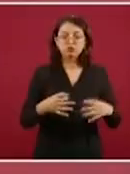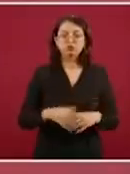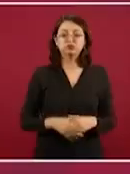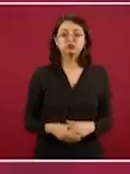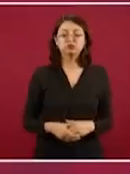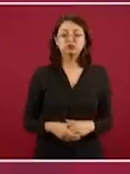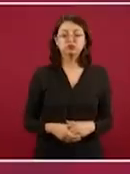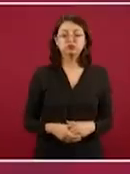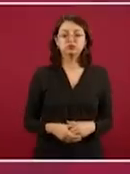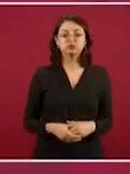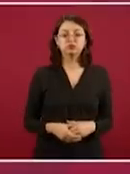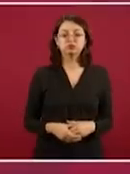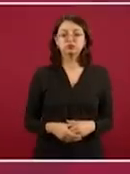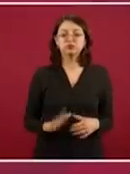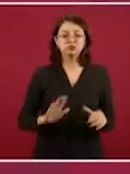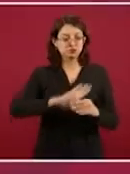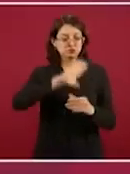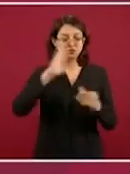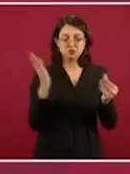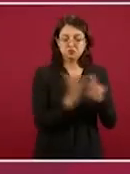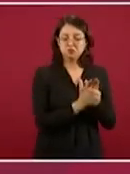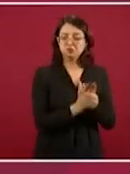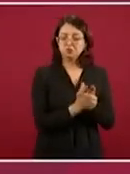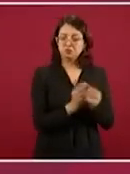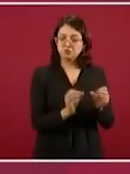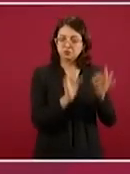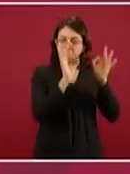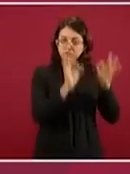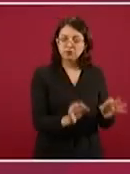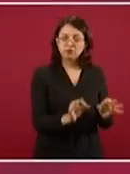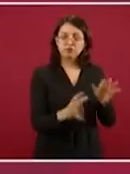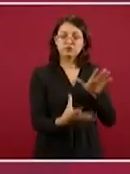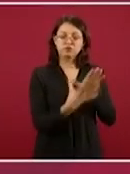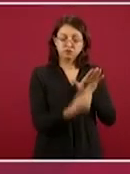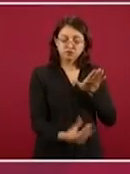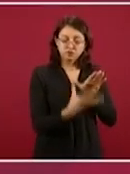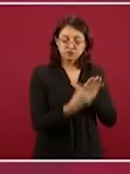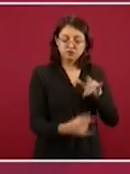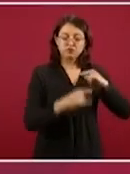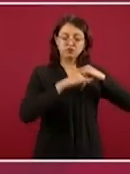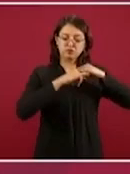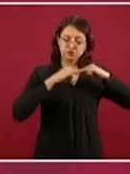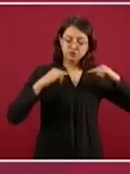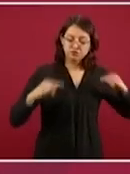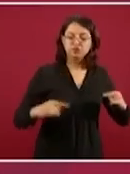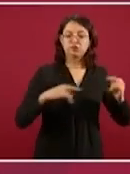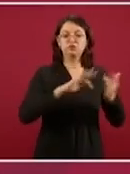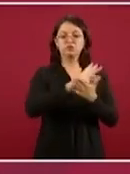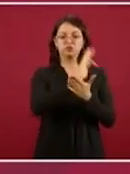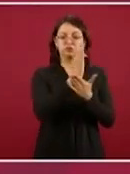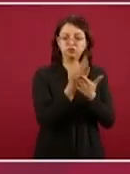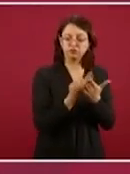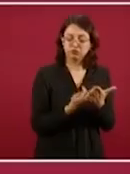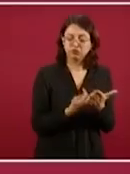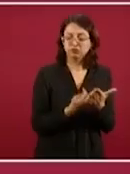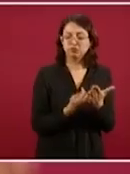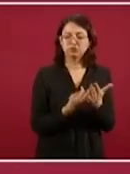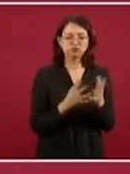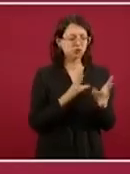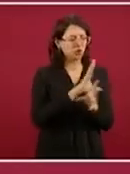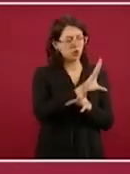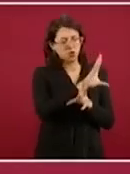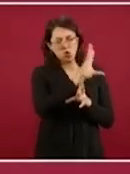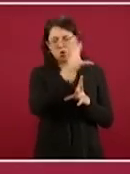llevaban todo el archivo, copias de cheques, facturas,